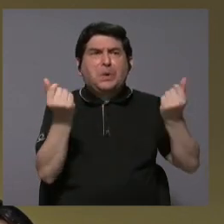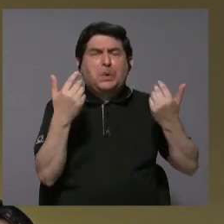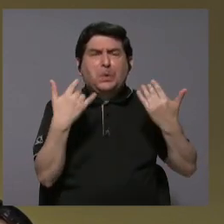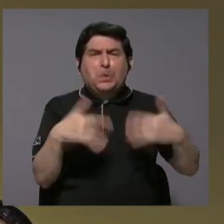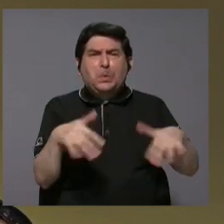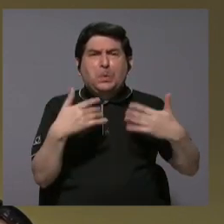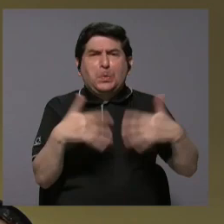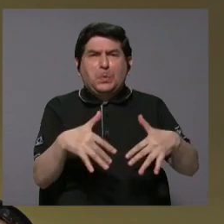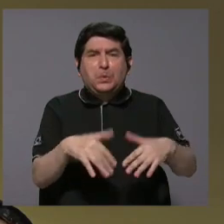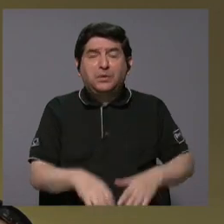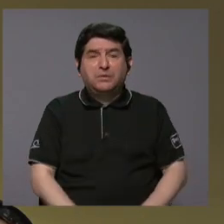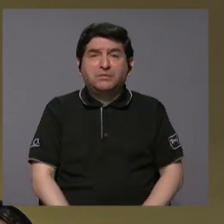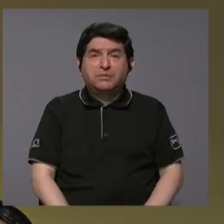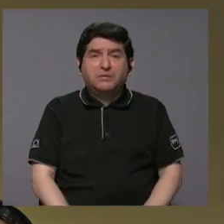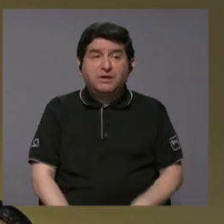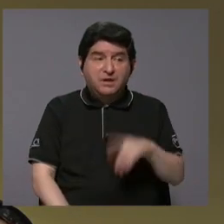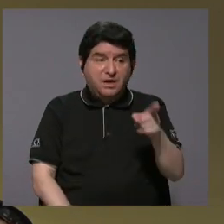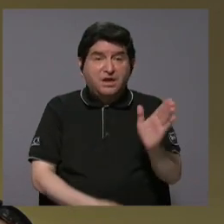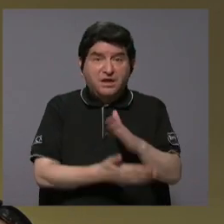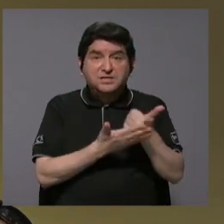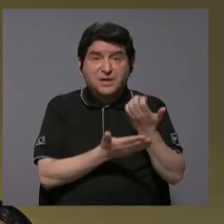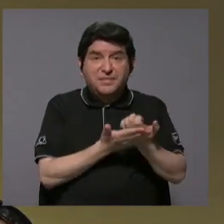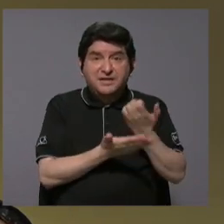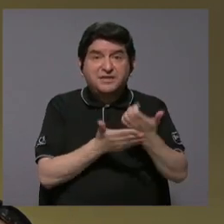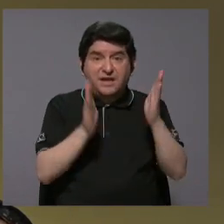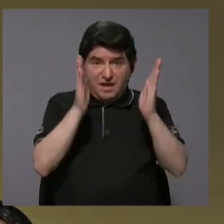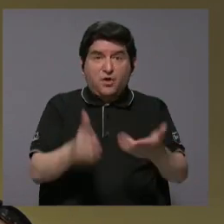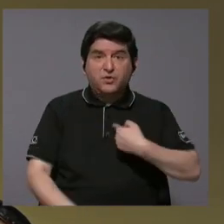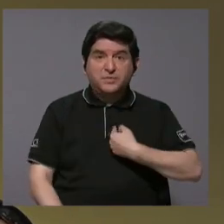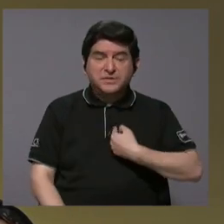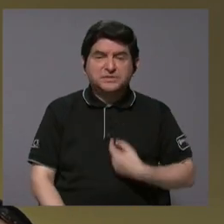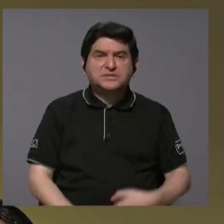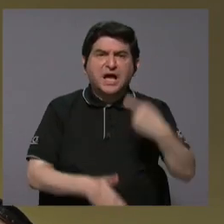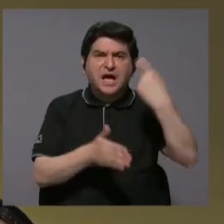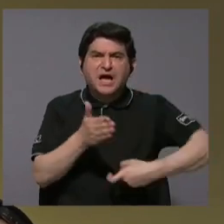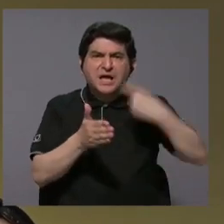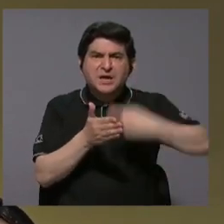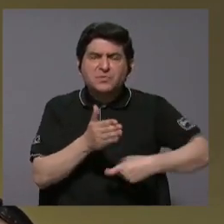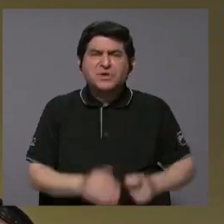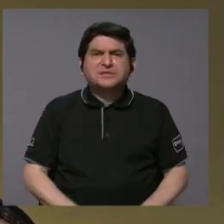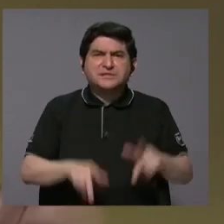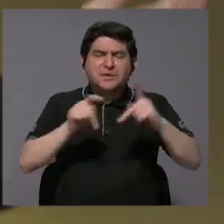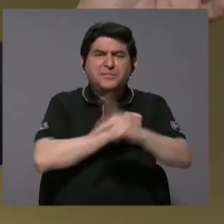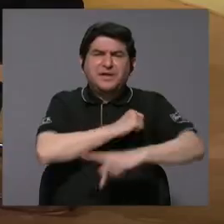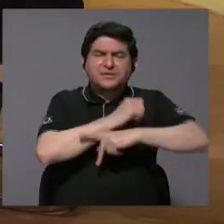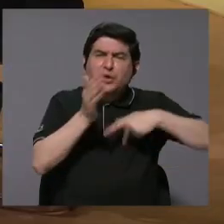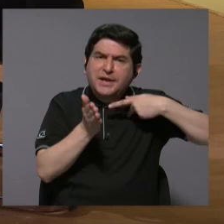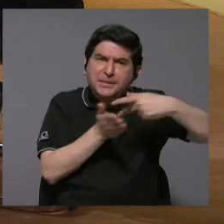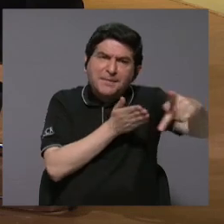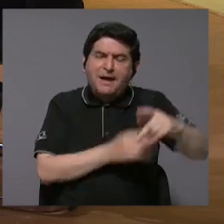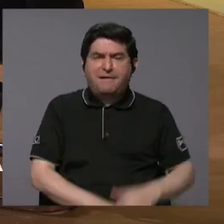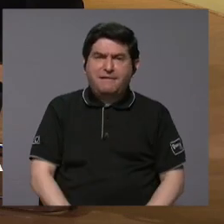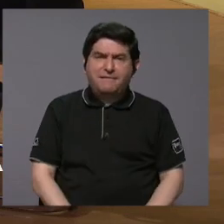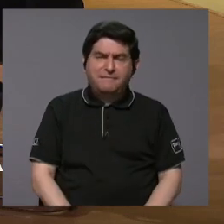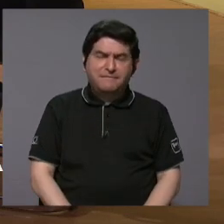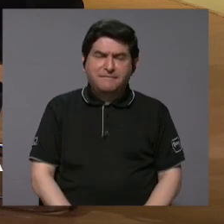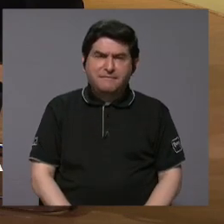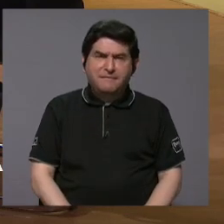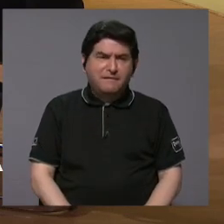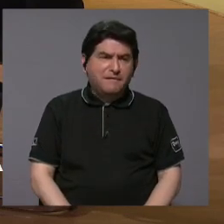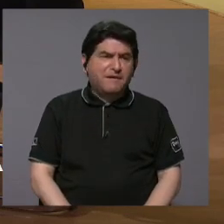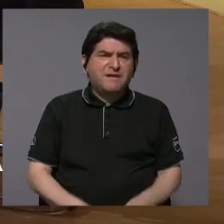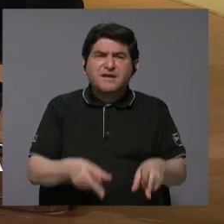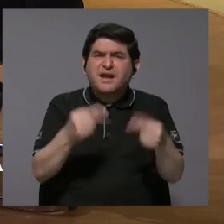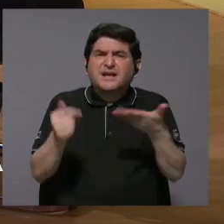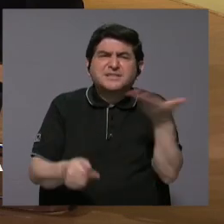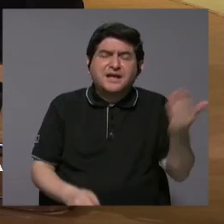mucho, y ahí sí, esa parte de economista, de los impuestos que tributan los habitantes de este país, se gasta mucho